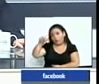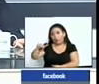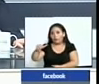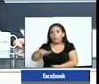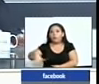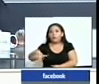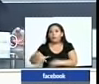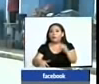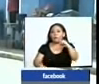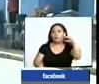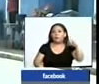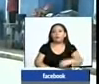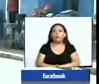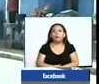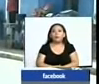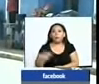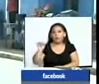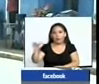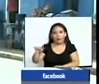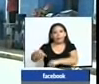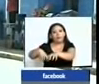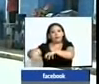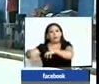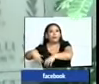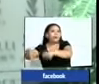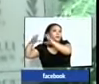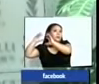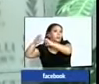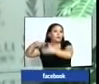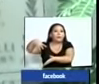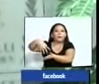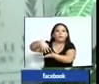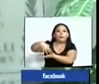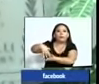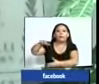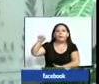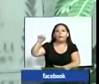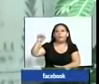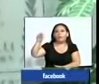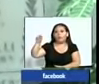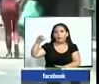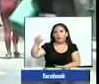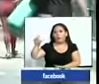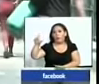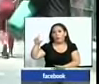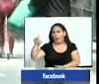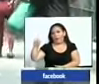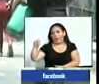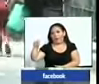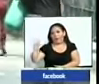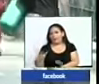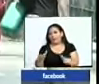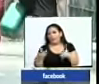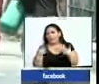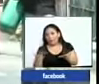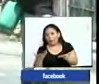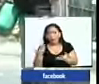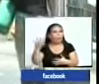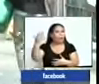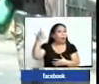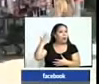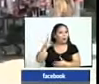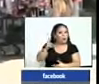país. San Julián, en el departamento de Sonsonate, no reporta entierros bajo protocolo de COVID-19 desde